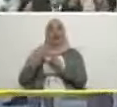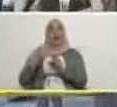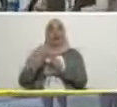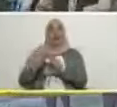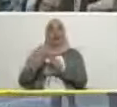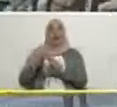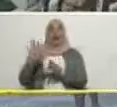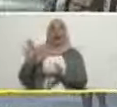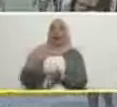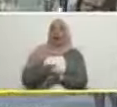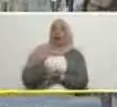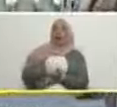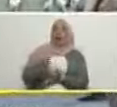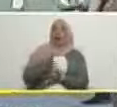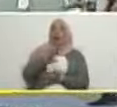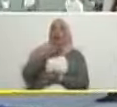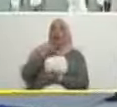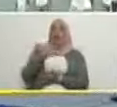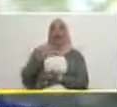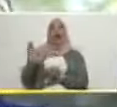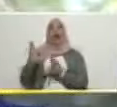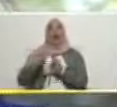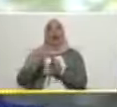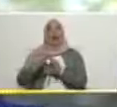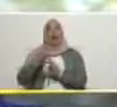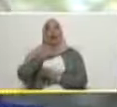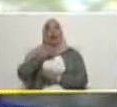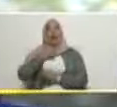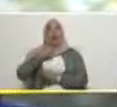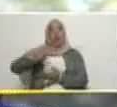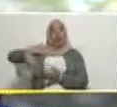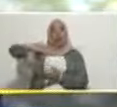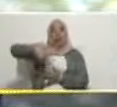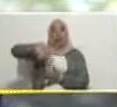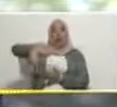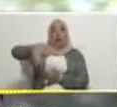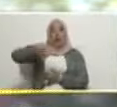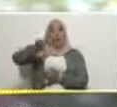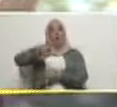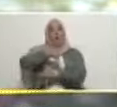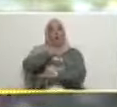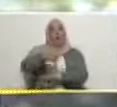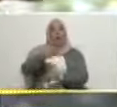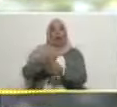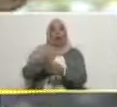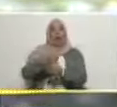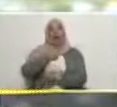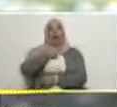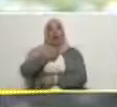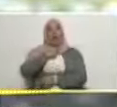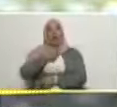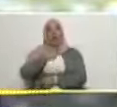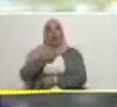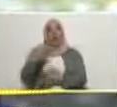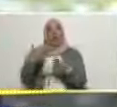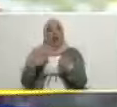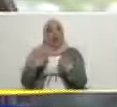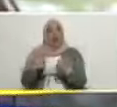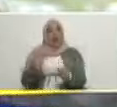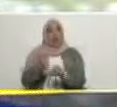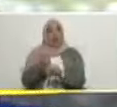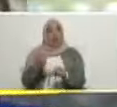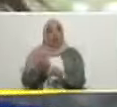ser cantantes. Muchos jóvenes en su casa les gusta la danza, les gusta la poesía, les gusta la salud, les